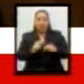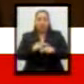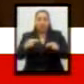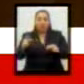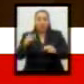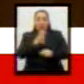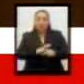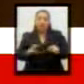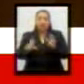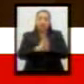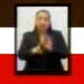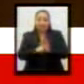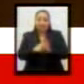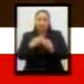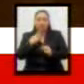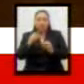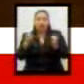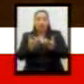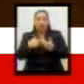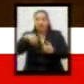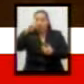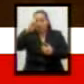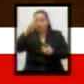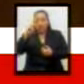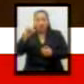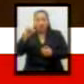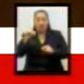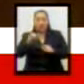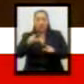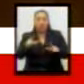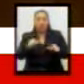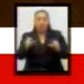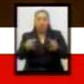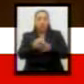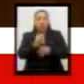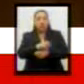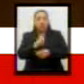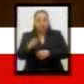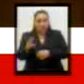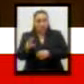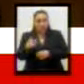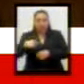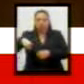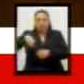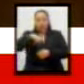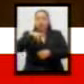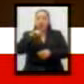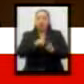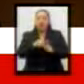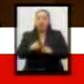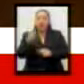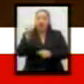carácter legislativo, como es el Congreso de la República, a nivel local el Consejo, y ahí también hay una labor